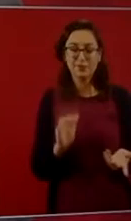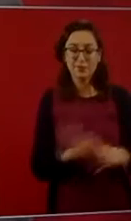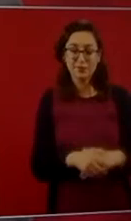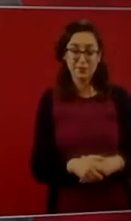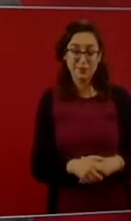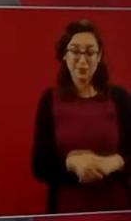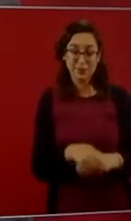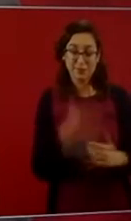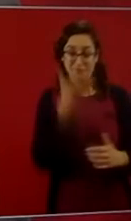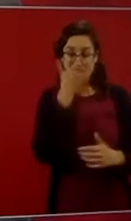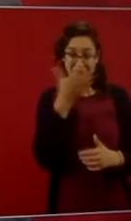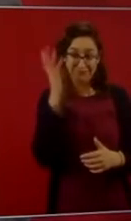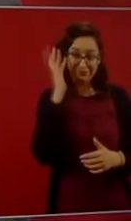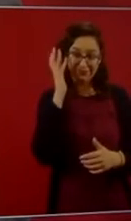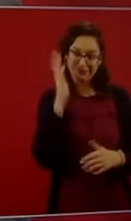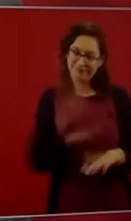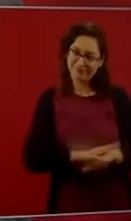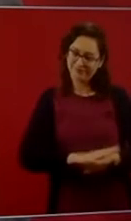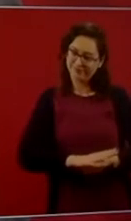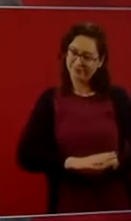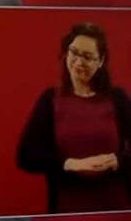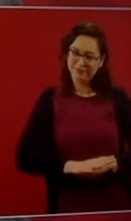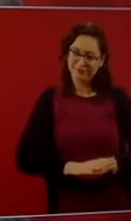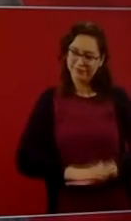envió condolencias a sus familiares.